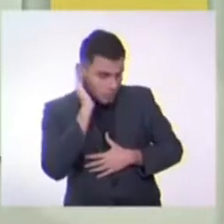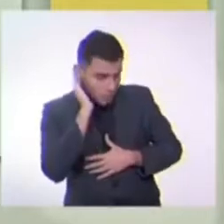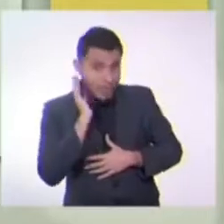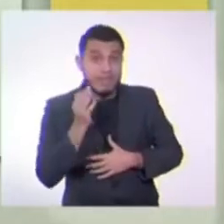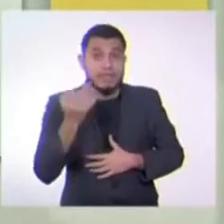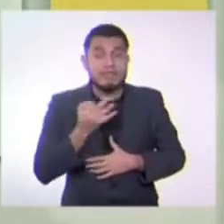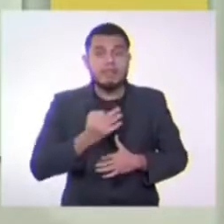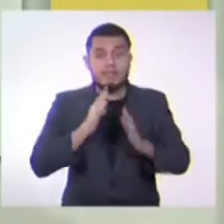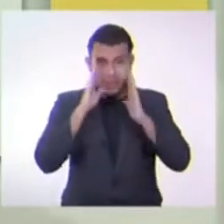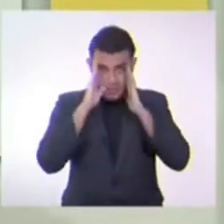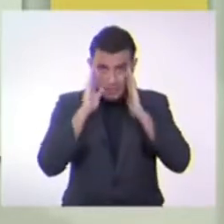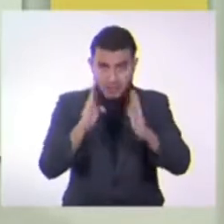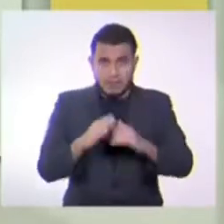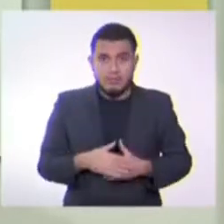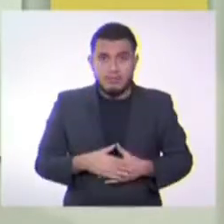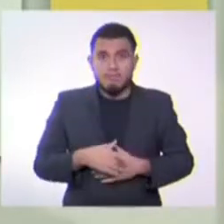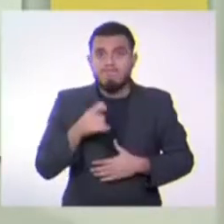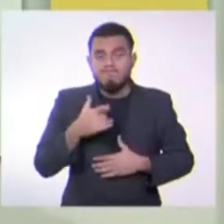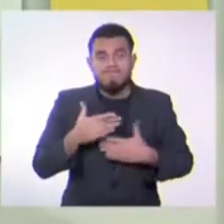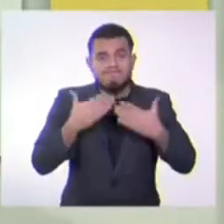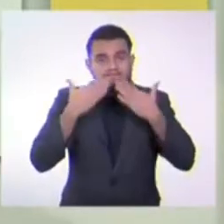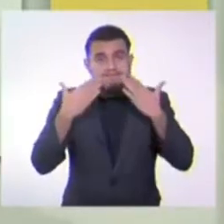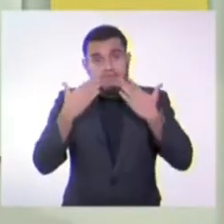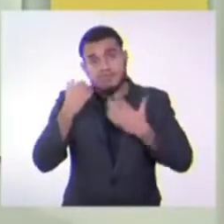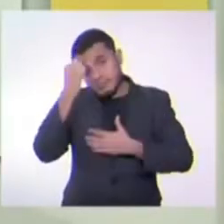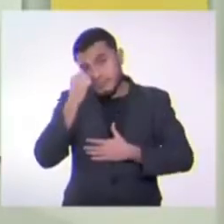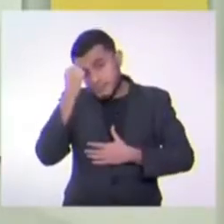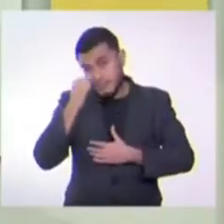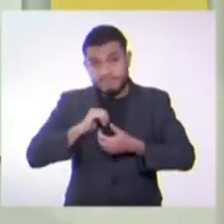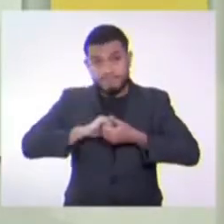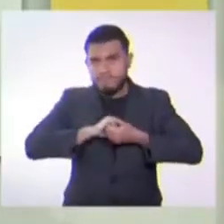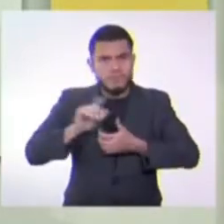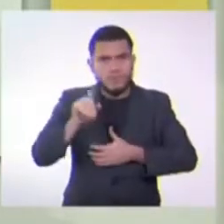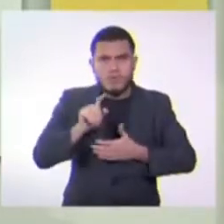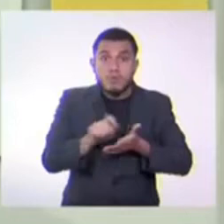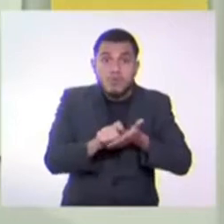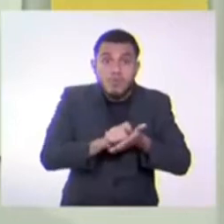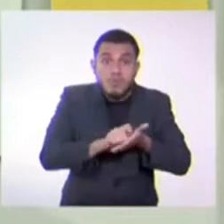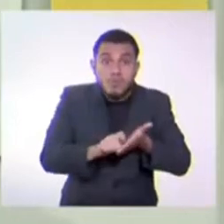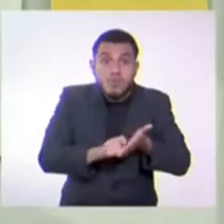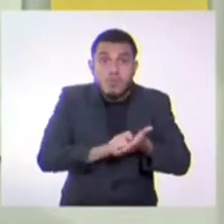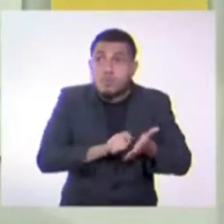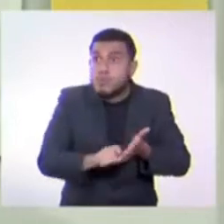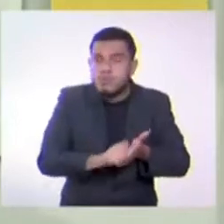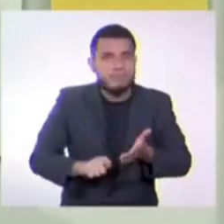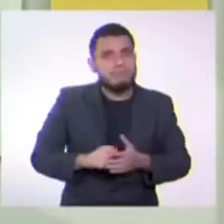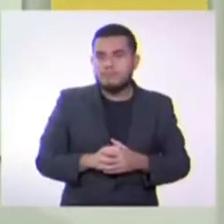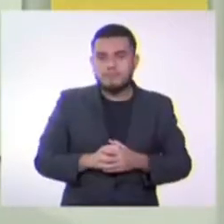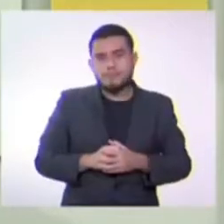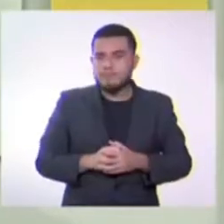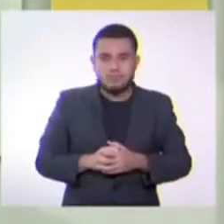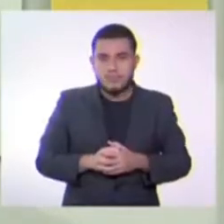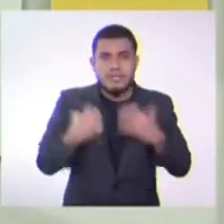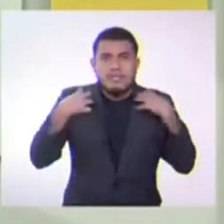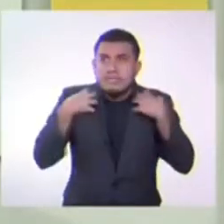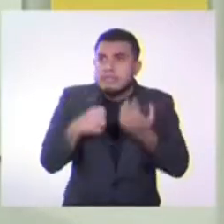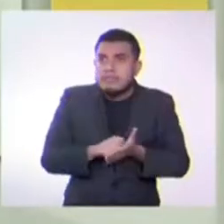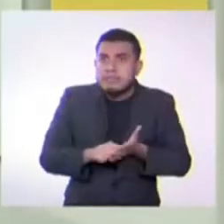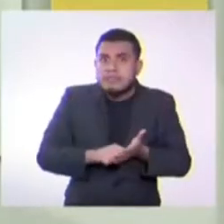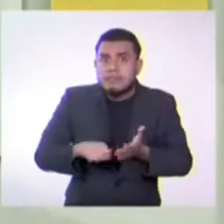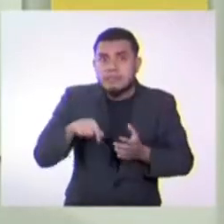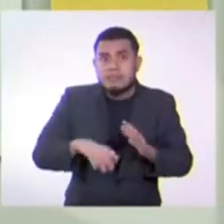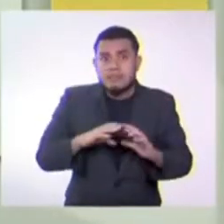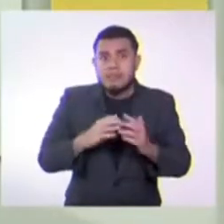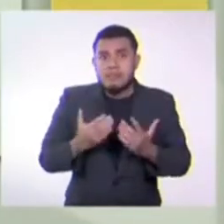que estén atentos, que lo disfruten y aprendamos juntos. No es obligatorio tomar apuntes y estar ahí súper estresados porque estas clases también